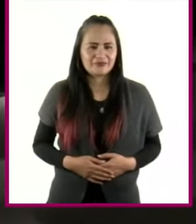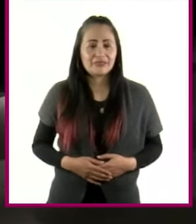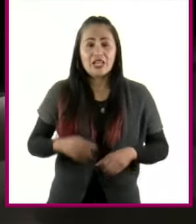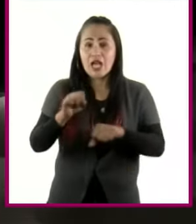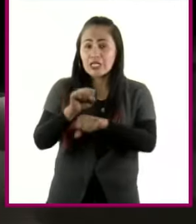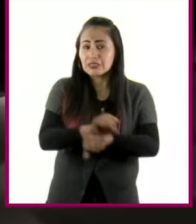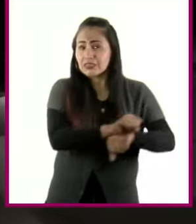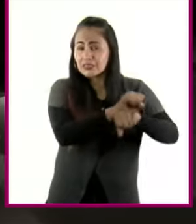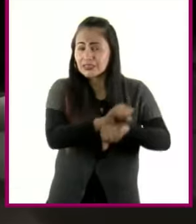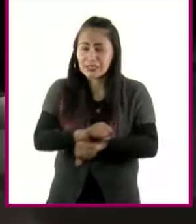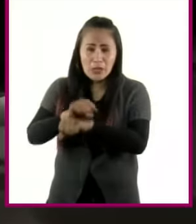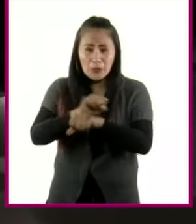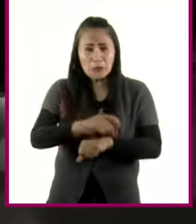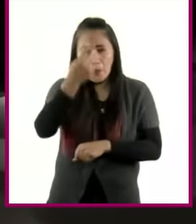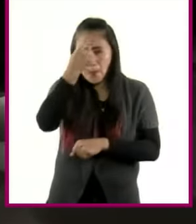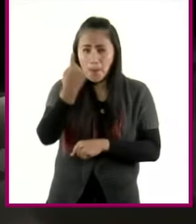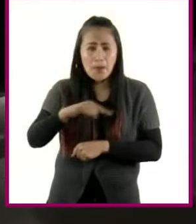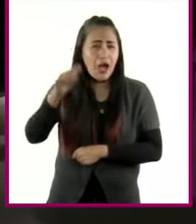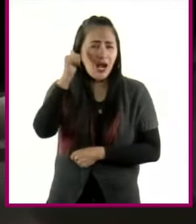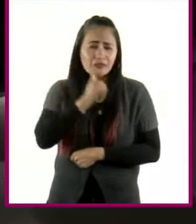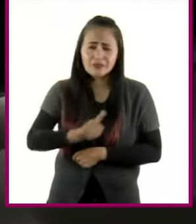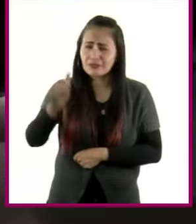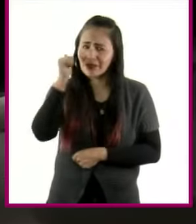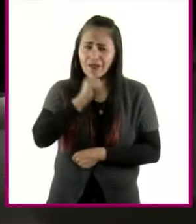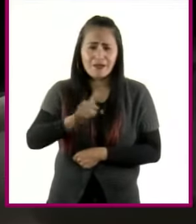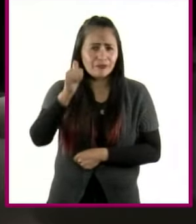Esclavitud perpetua,